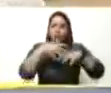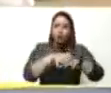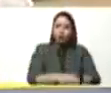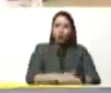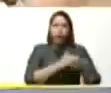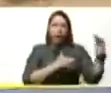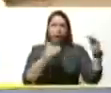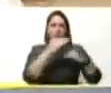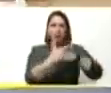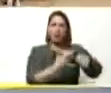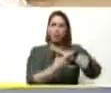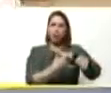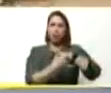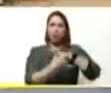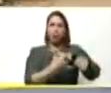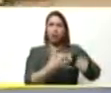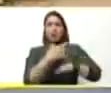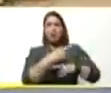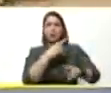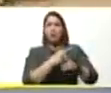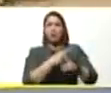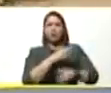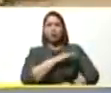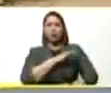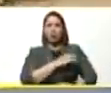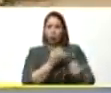alta tecnología de redes sociales que hay ahora